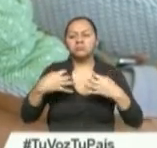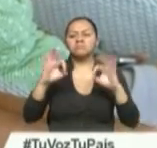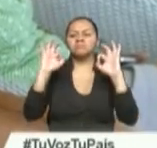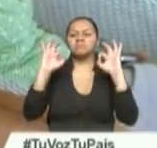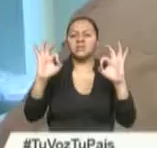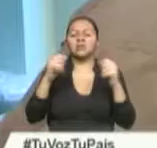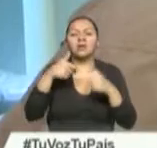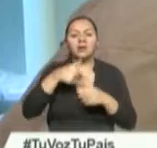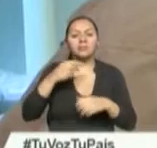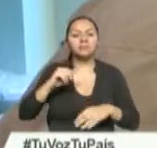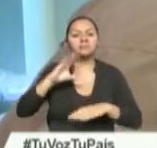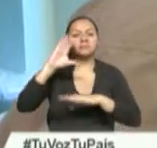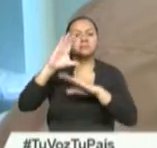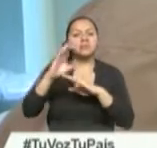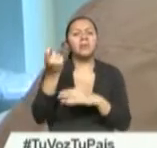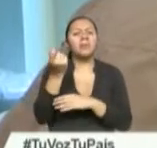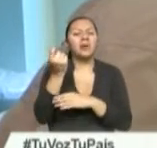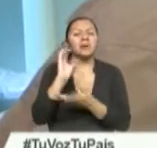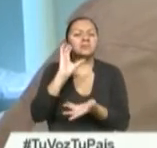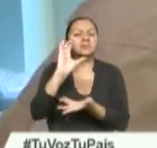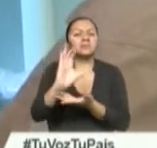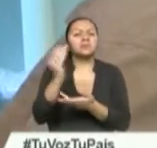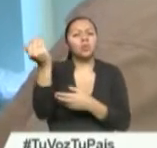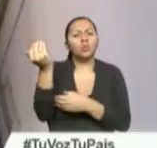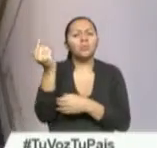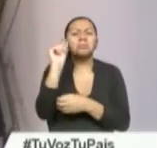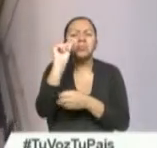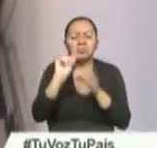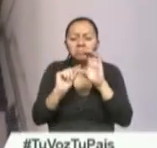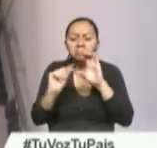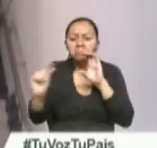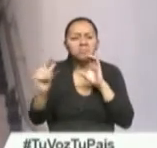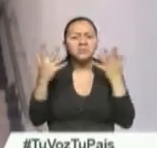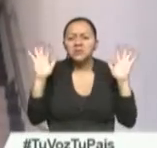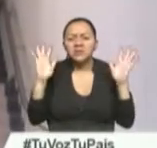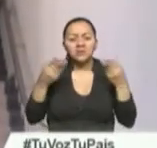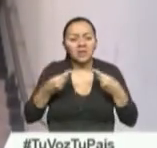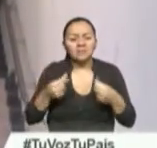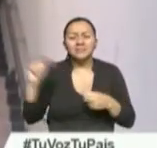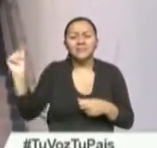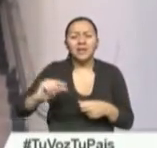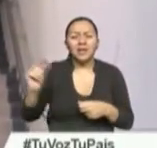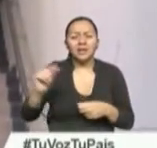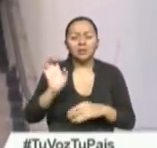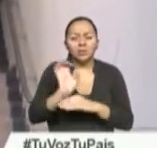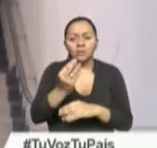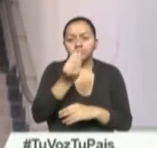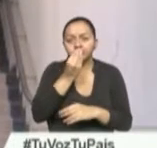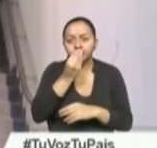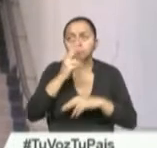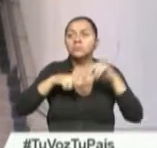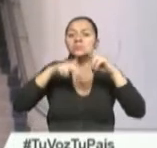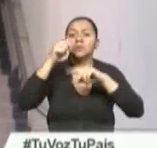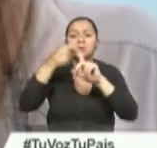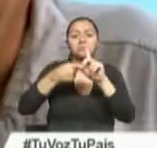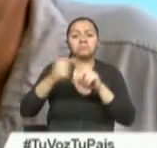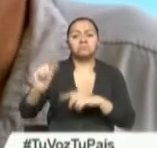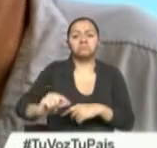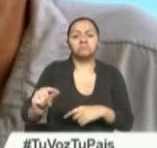aquí invirtiendo tan solo una parte de su jubilación, resaltando los bajos precios de alimentos y departamentos.